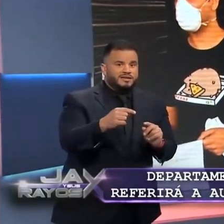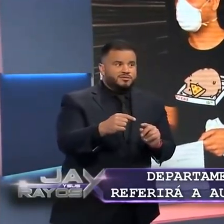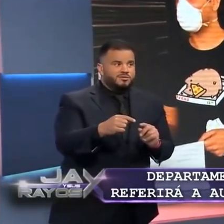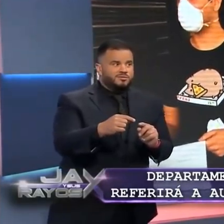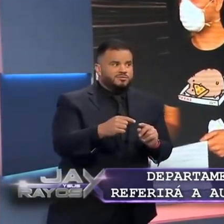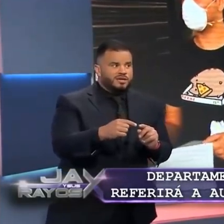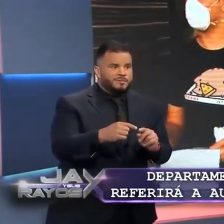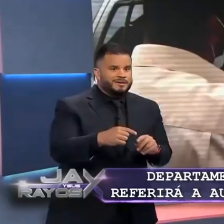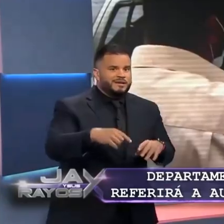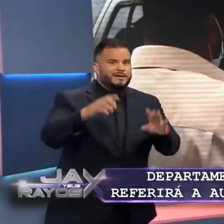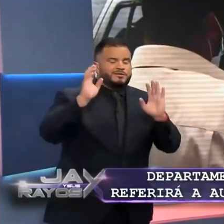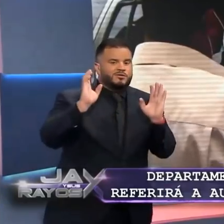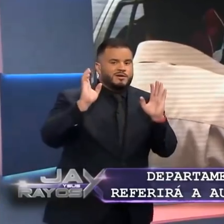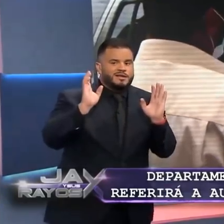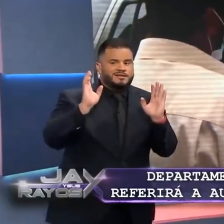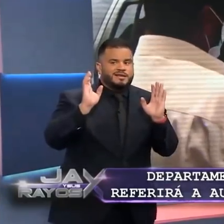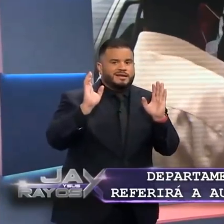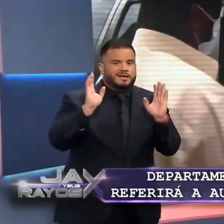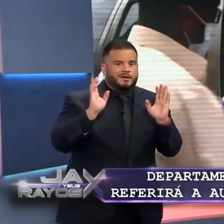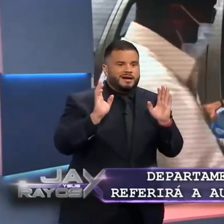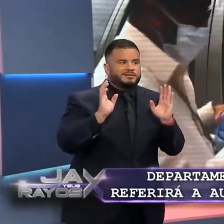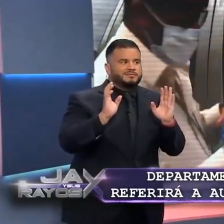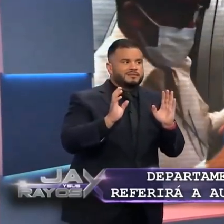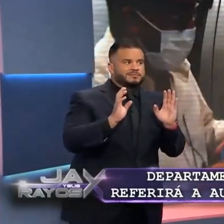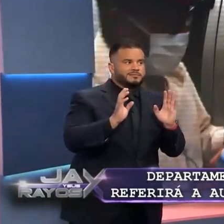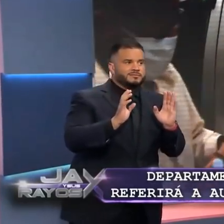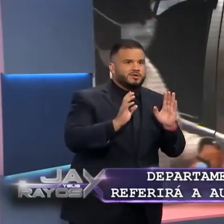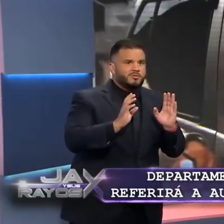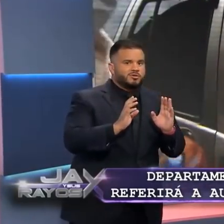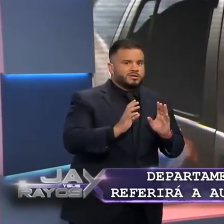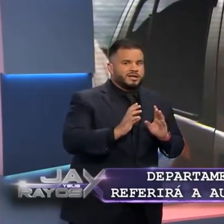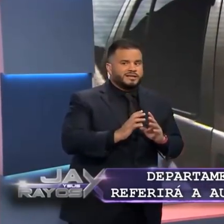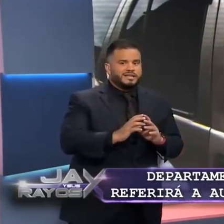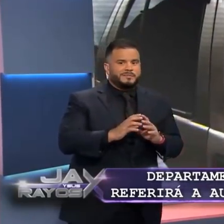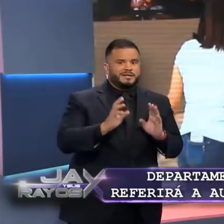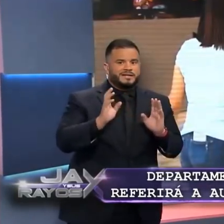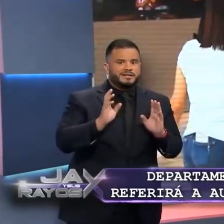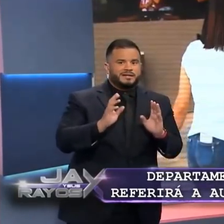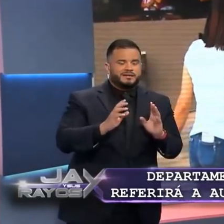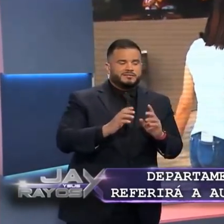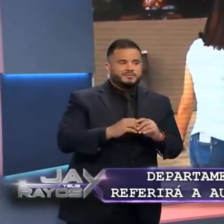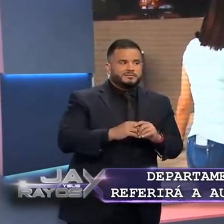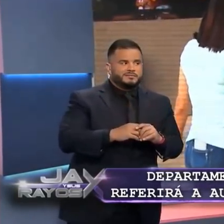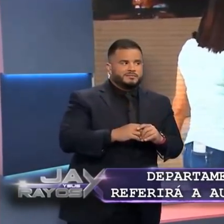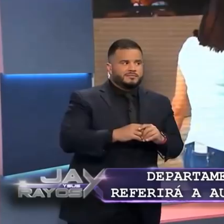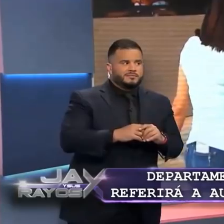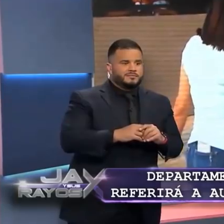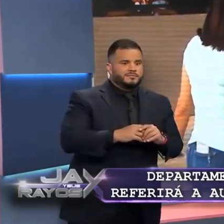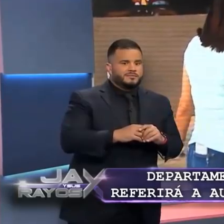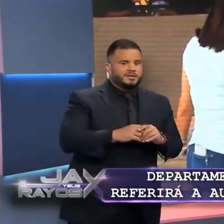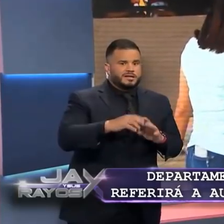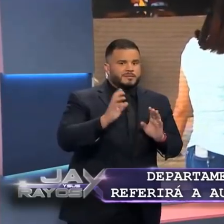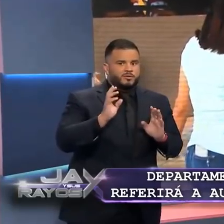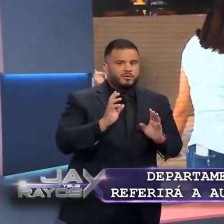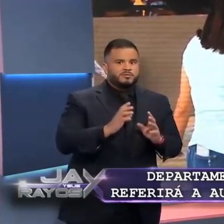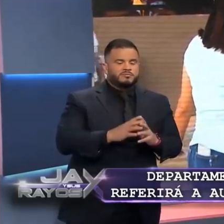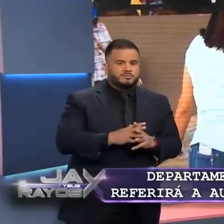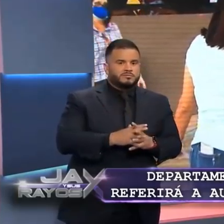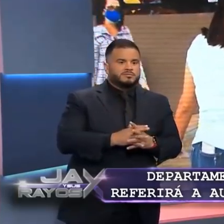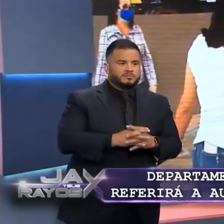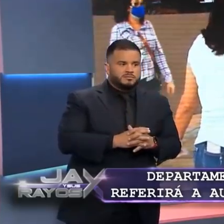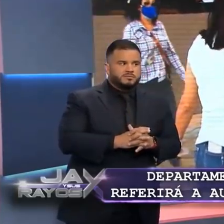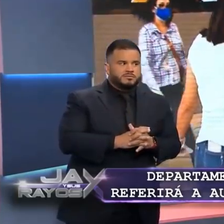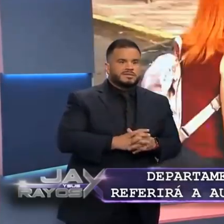Y este año, de repente, aparecieron con evidencia de que trabajan como contratistas independientes y se le